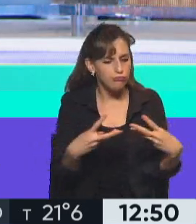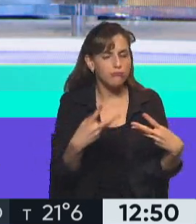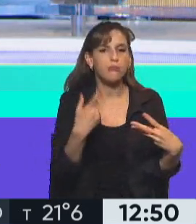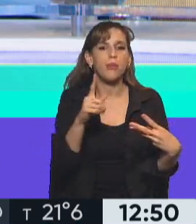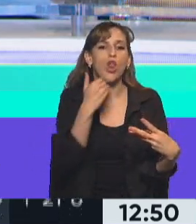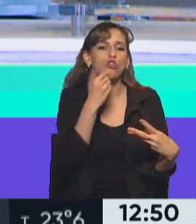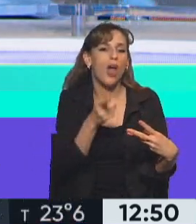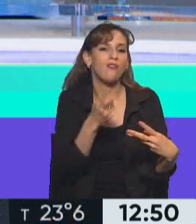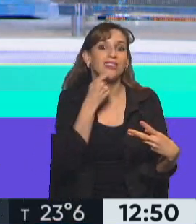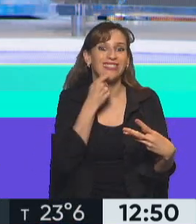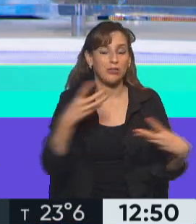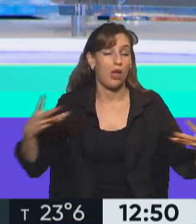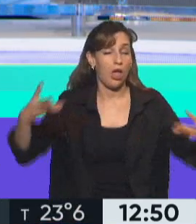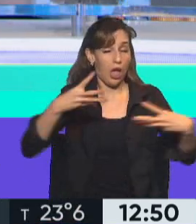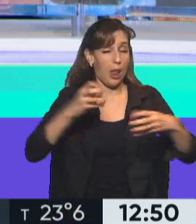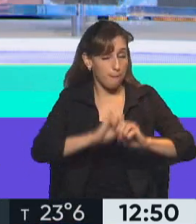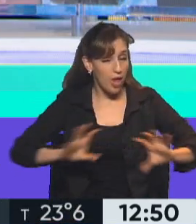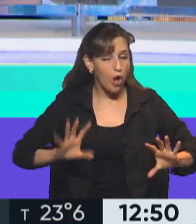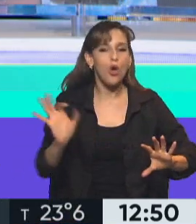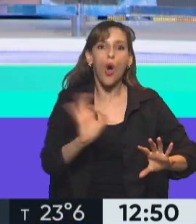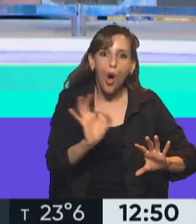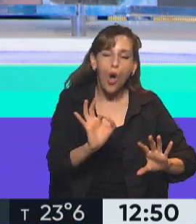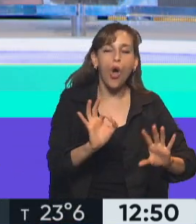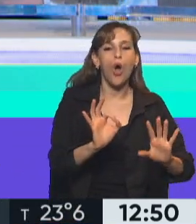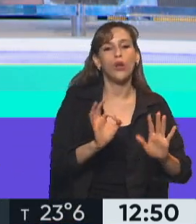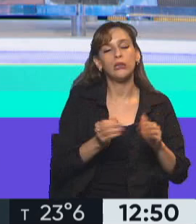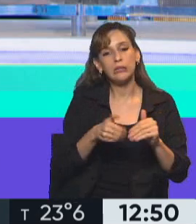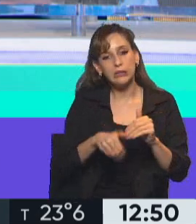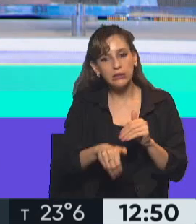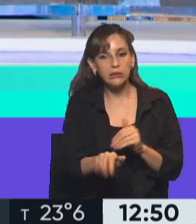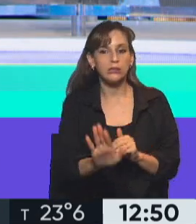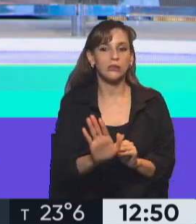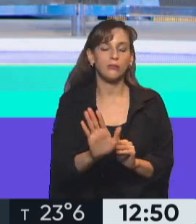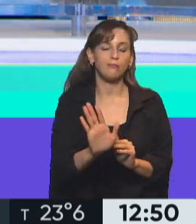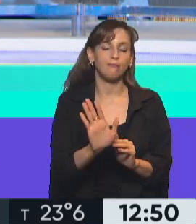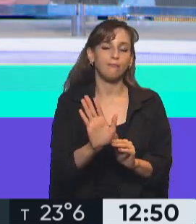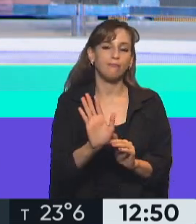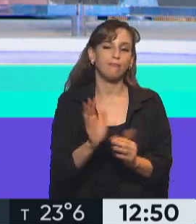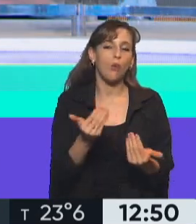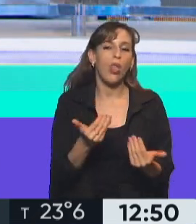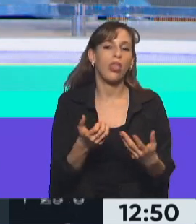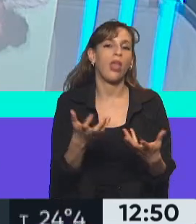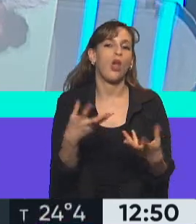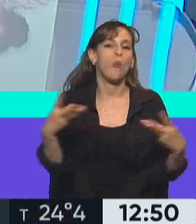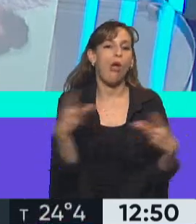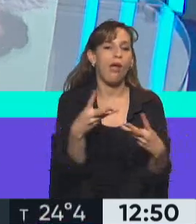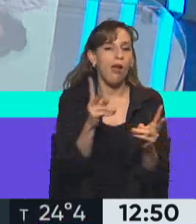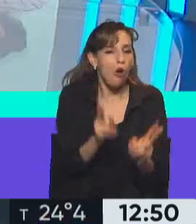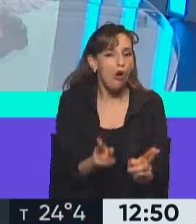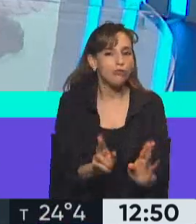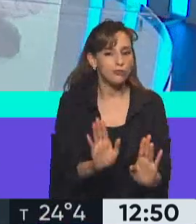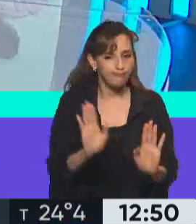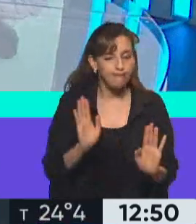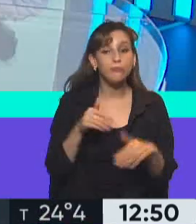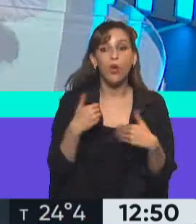ser una escalada bélica mayor o, por el contrario, se va a lograr un camino de enfriamiento diplomático. ¿Sí? Entonces, mirar